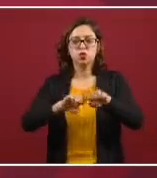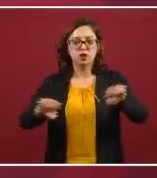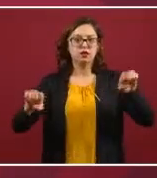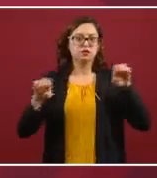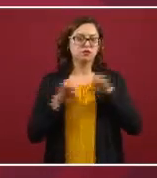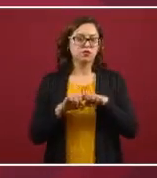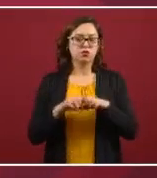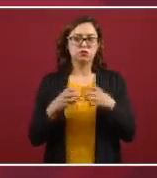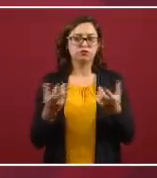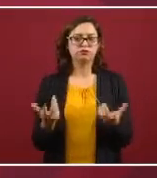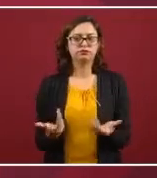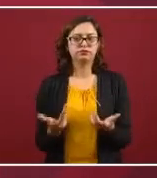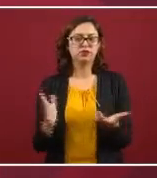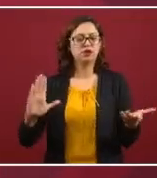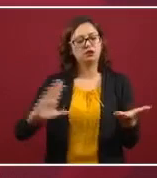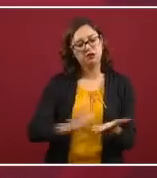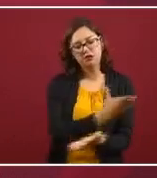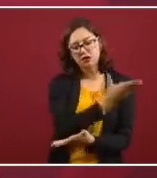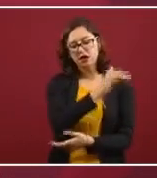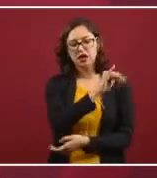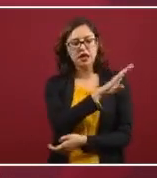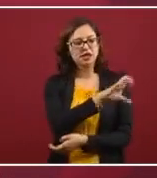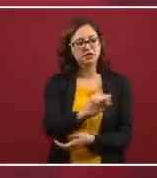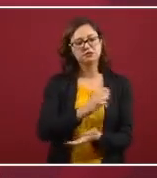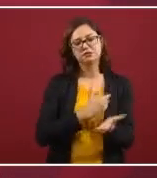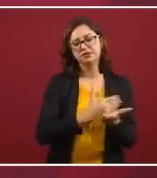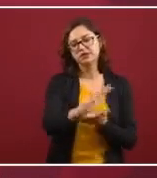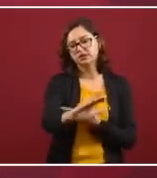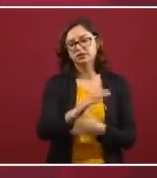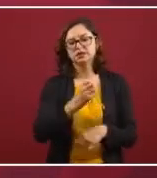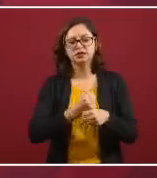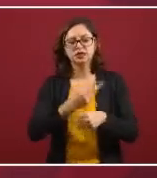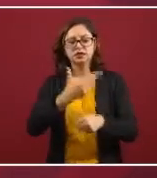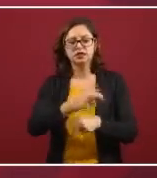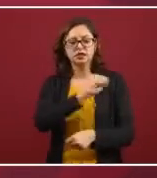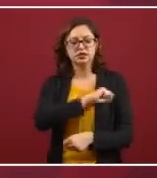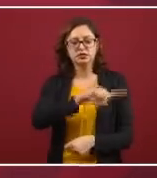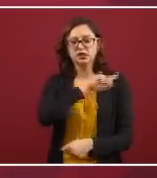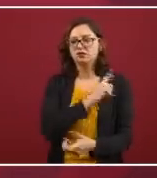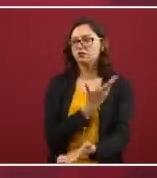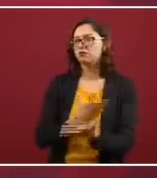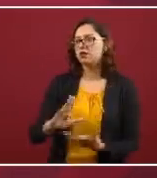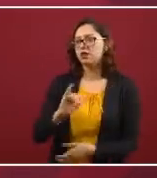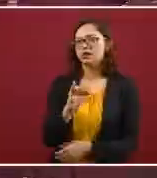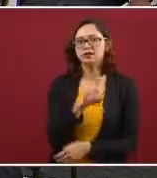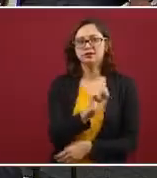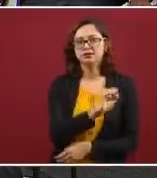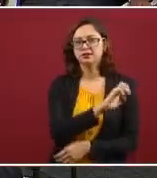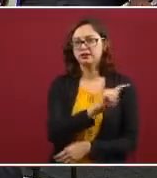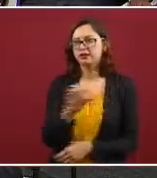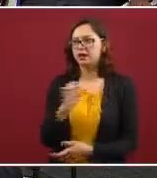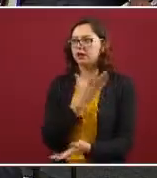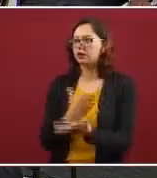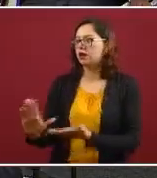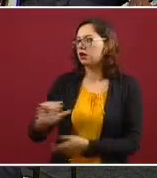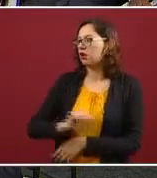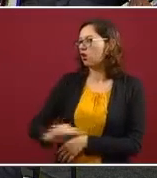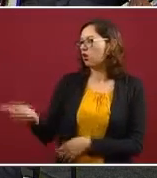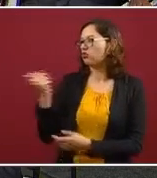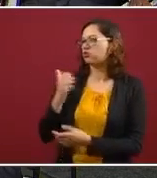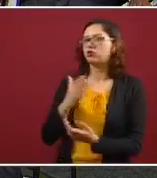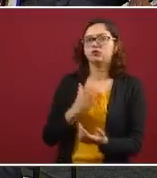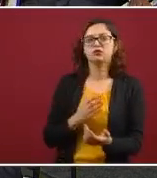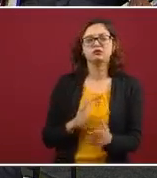sector salud, no el Seguro Social por su lado, la Secretaría de Salud, el ISSSTE o los servicios de seguridad de las otras